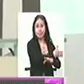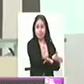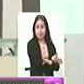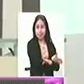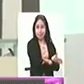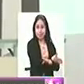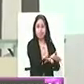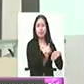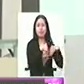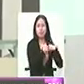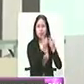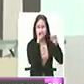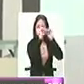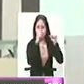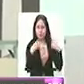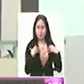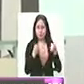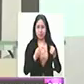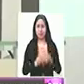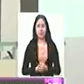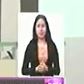histórico de cómo se ha desarrollado.